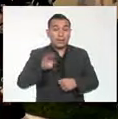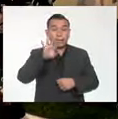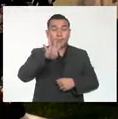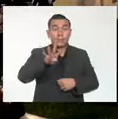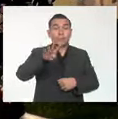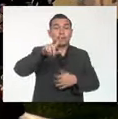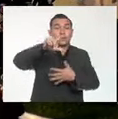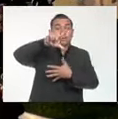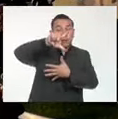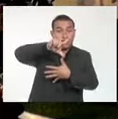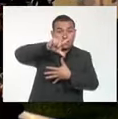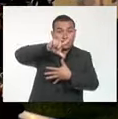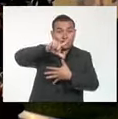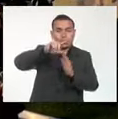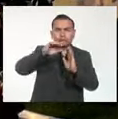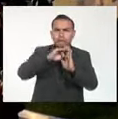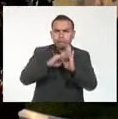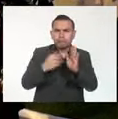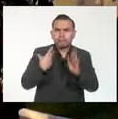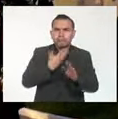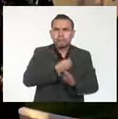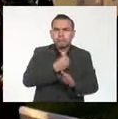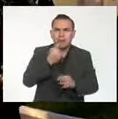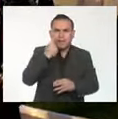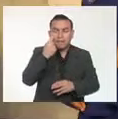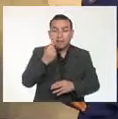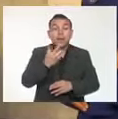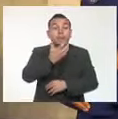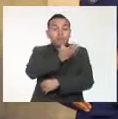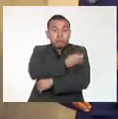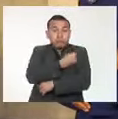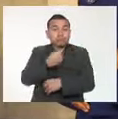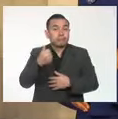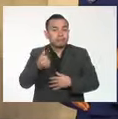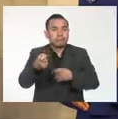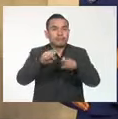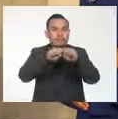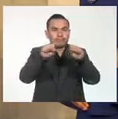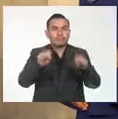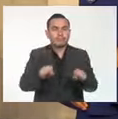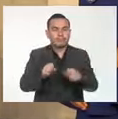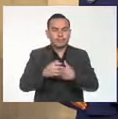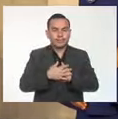potencias internacionales que tuvieron acceso privilegiado a las vacunas.